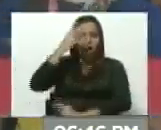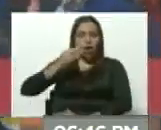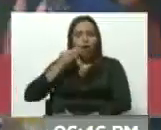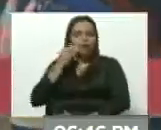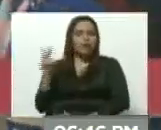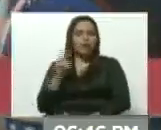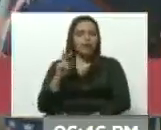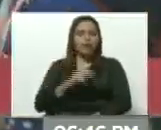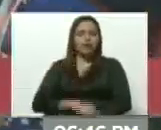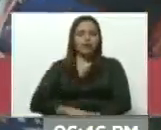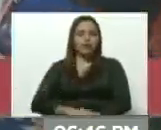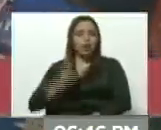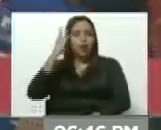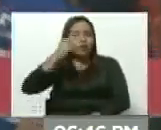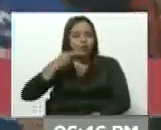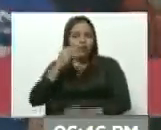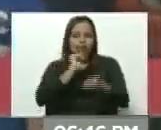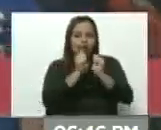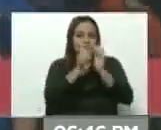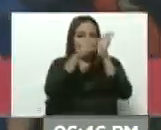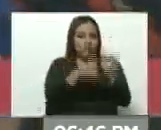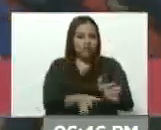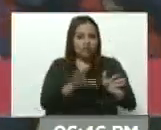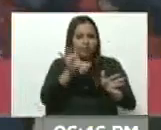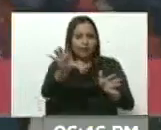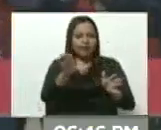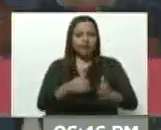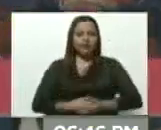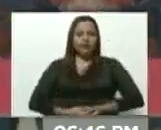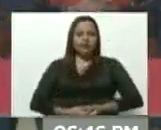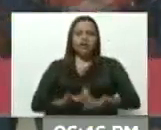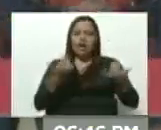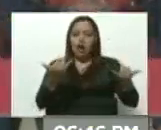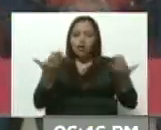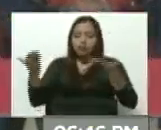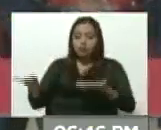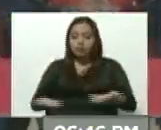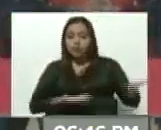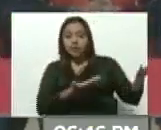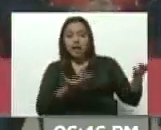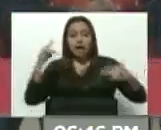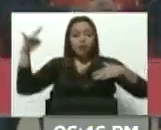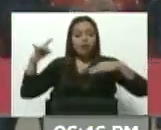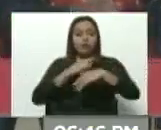la juventud deportiva de nuestro país, que así es recibida justamente en el